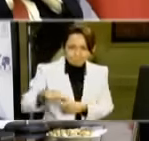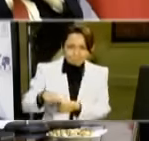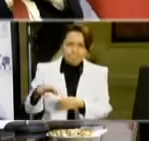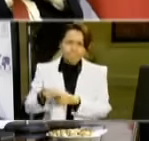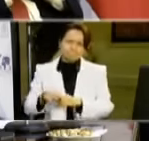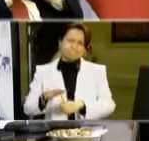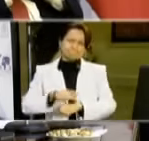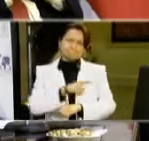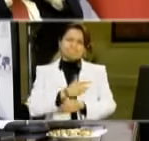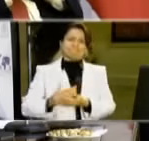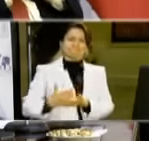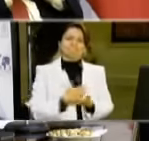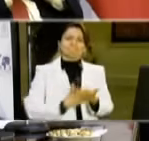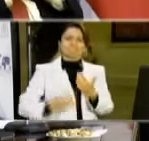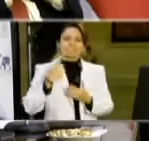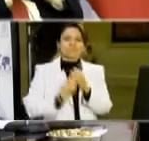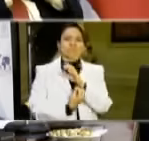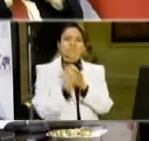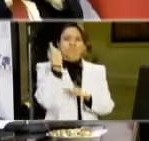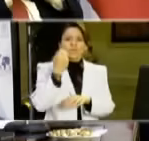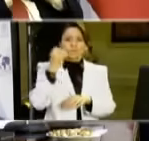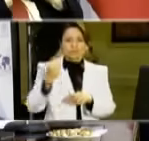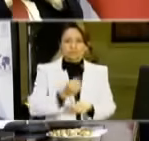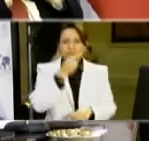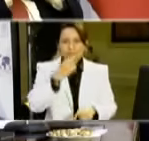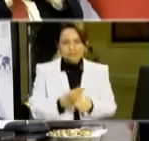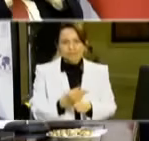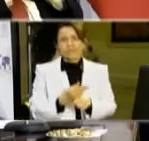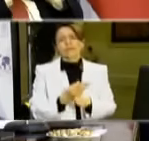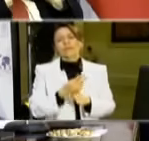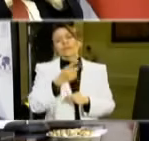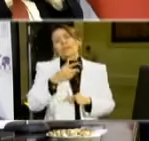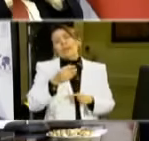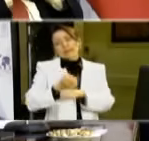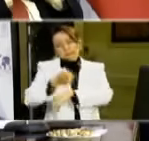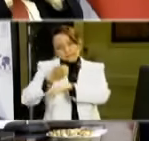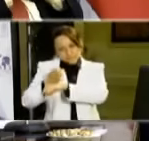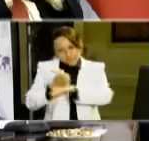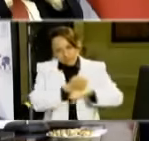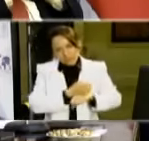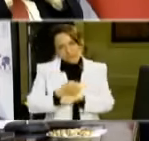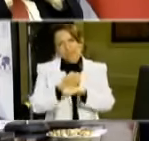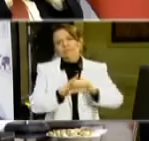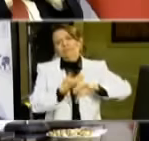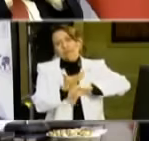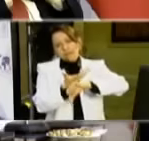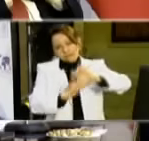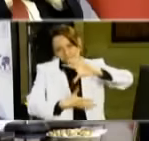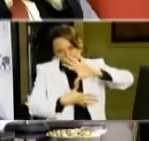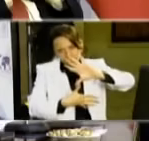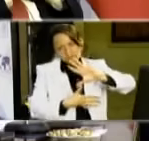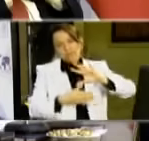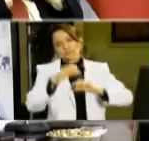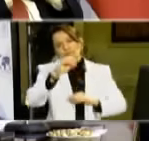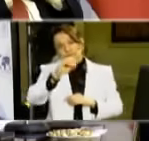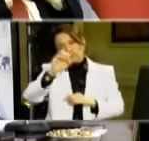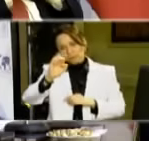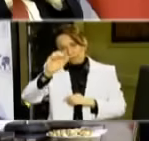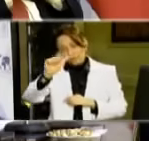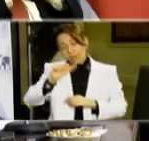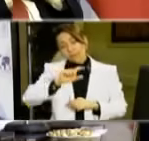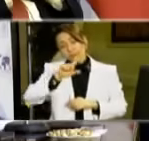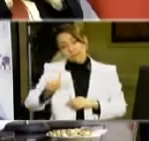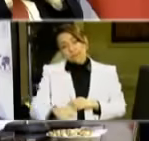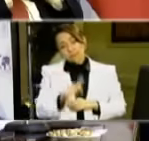secretario general de la Organización de Estados Americanos. El 26 de mayo